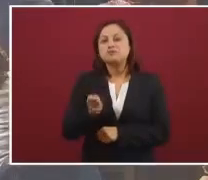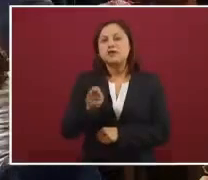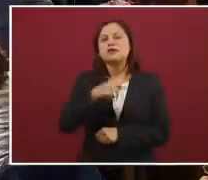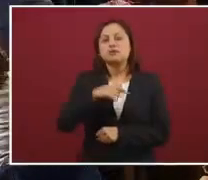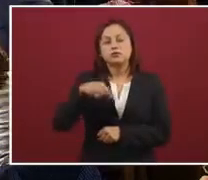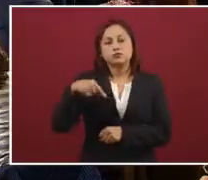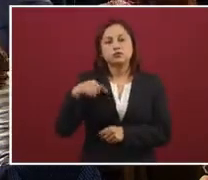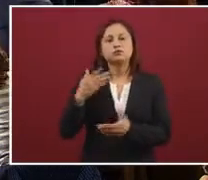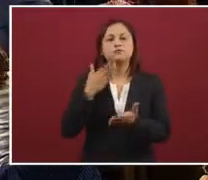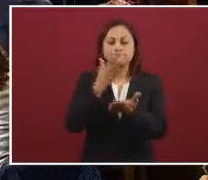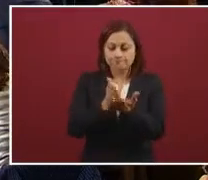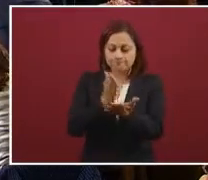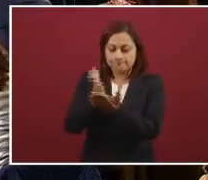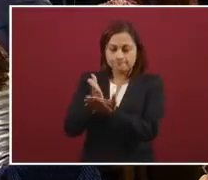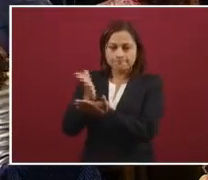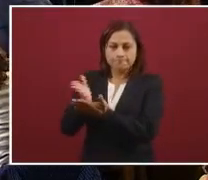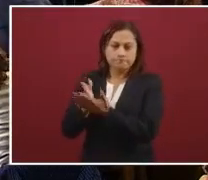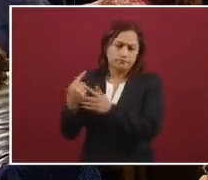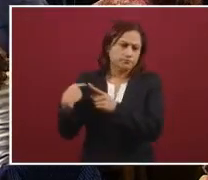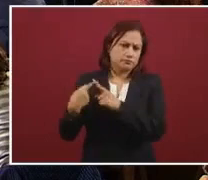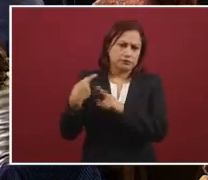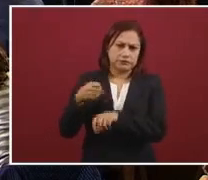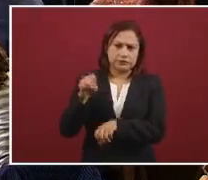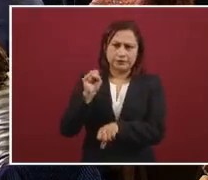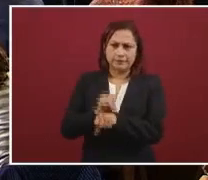realizamos en esta semana